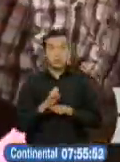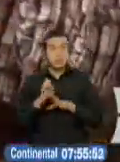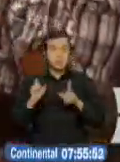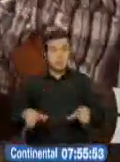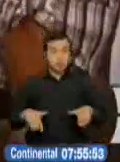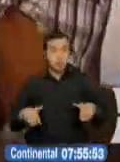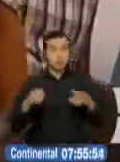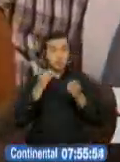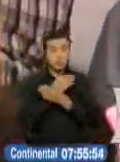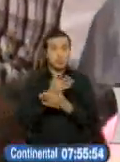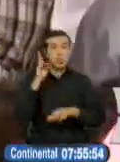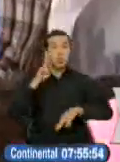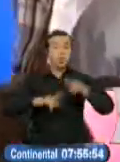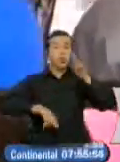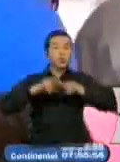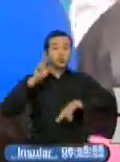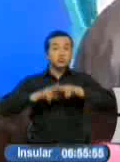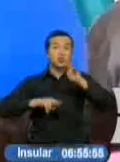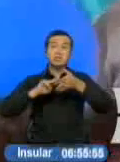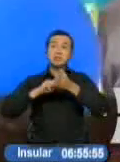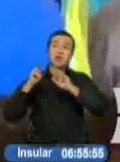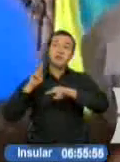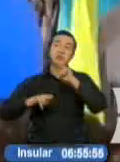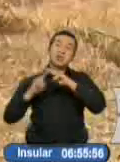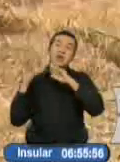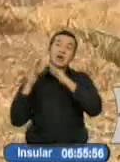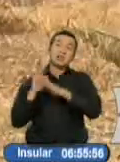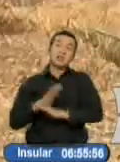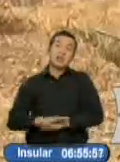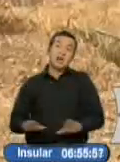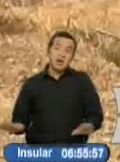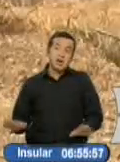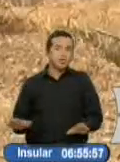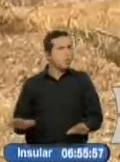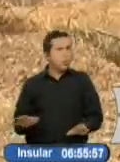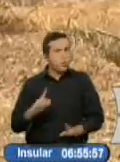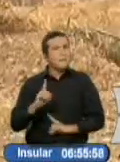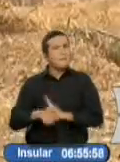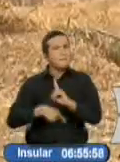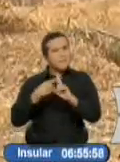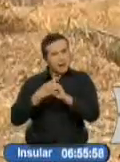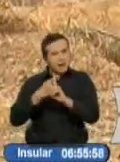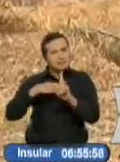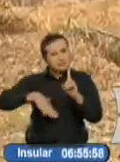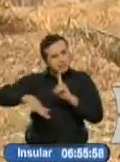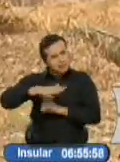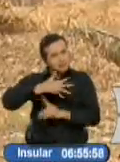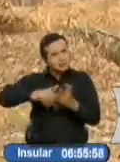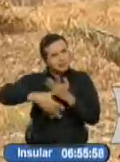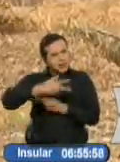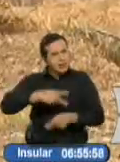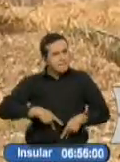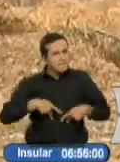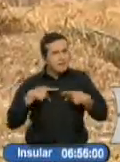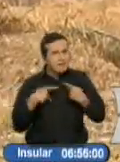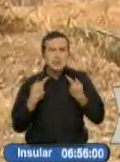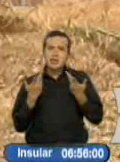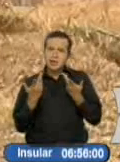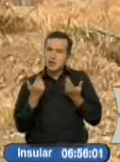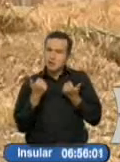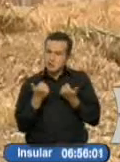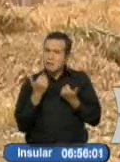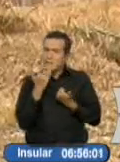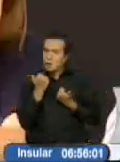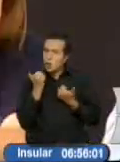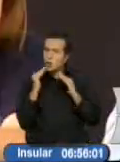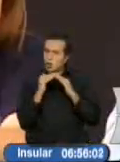Moreno, destaca que construir no es solo edificar paredes o estructuras de cemento, sino también crear nuevos hábitats de vida para la consolidación así de